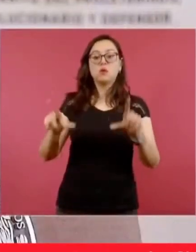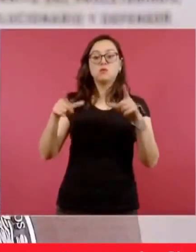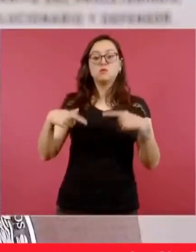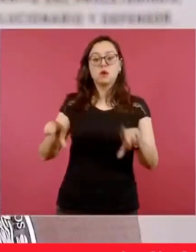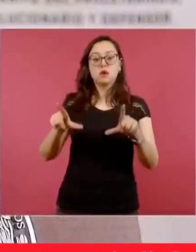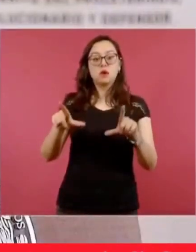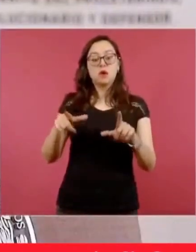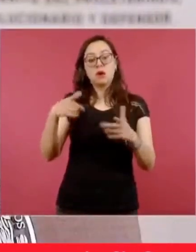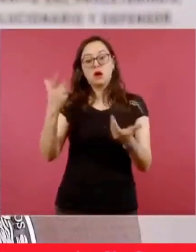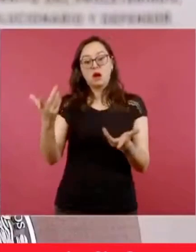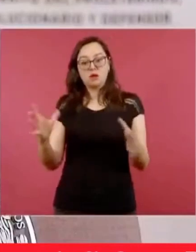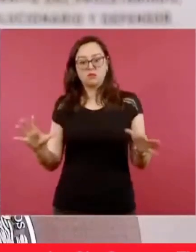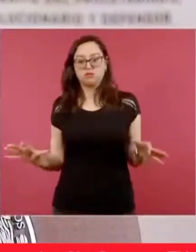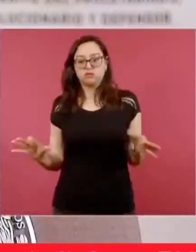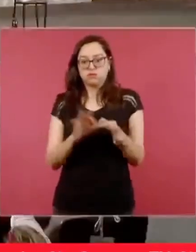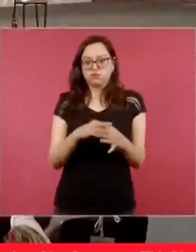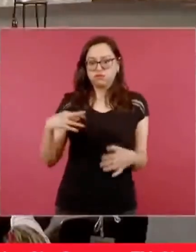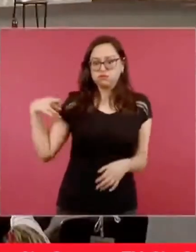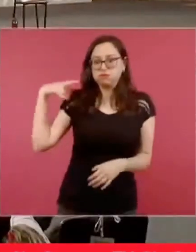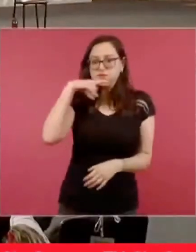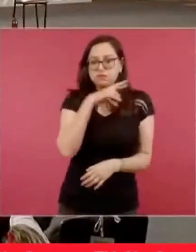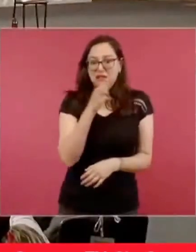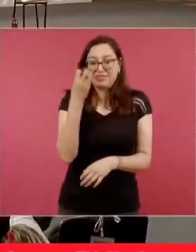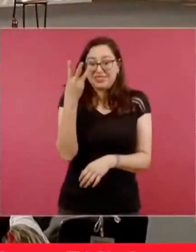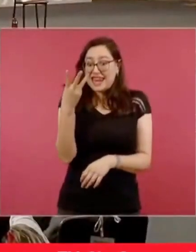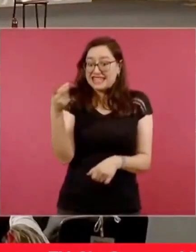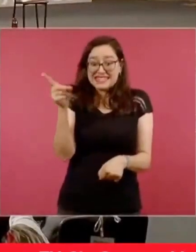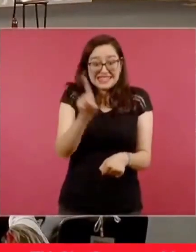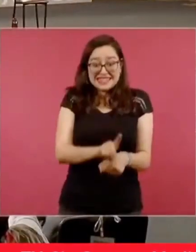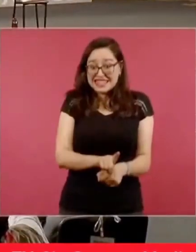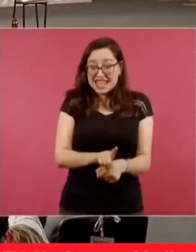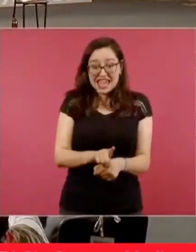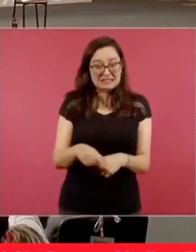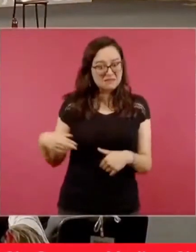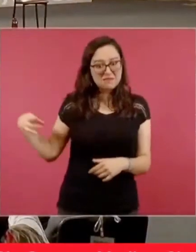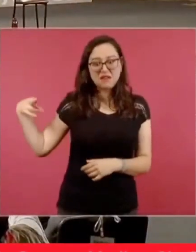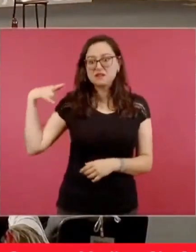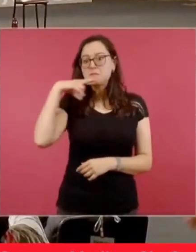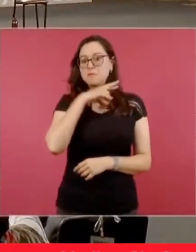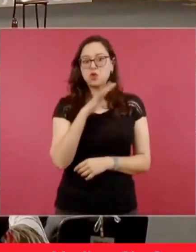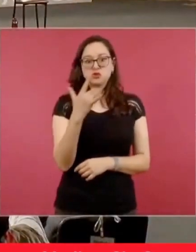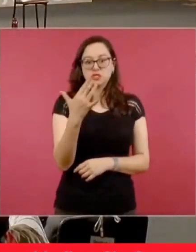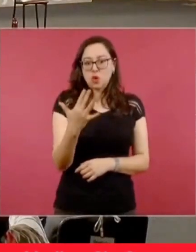páginas creadas en 3 días. O sea, es una lista enorme. Si me pueden pasar, por favor,